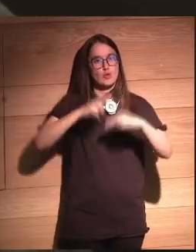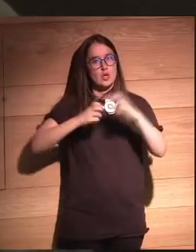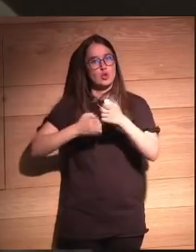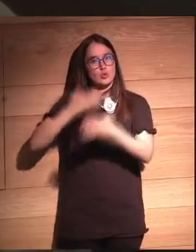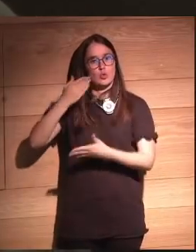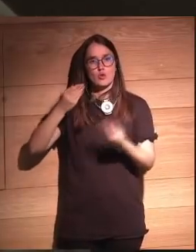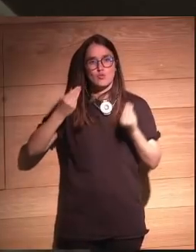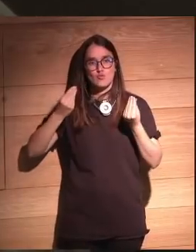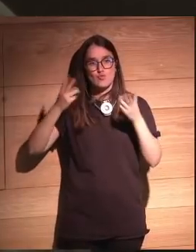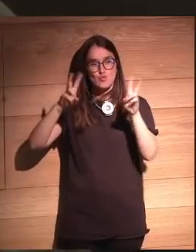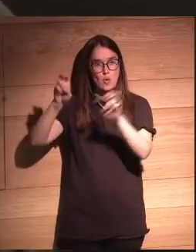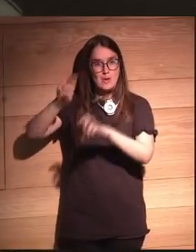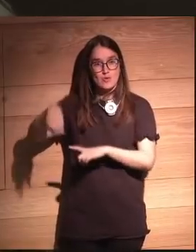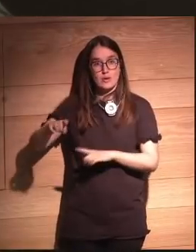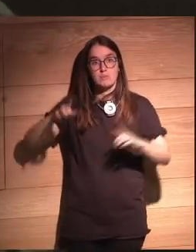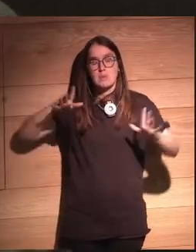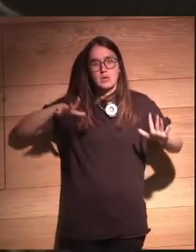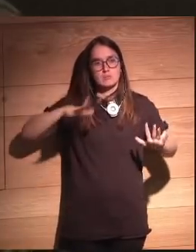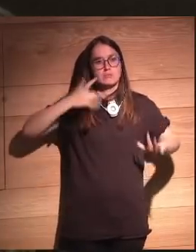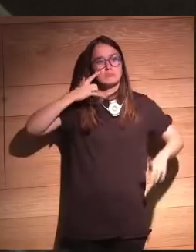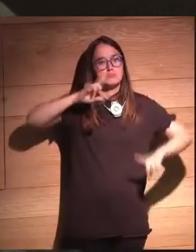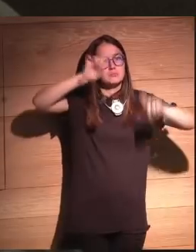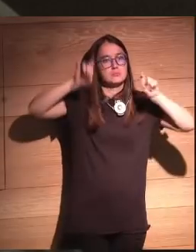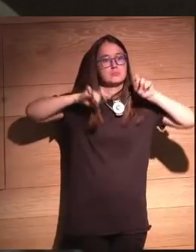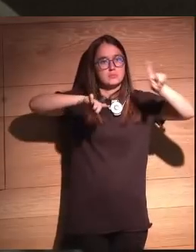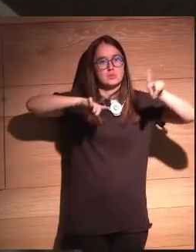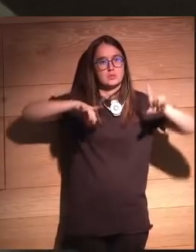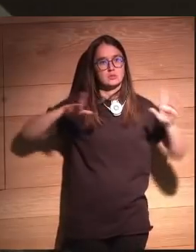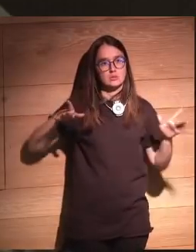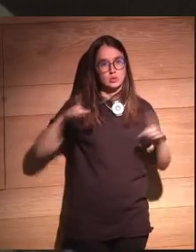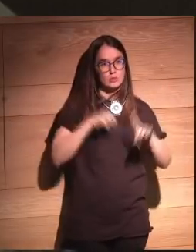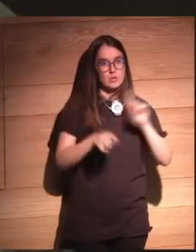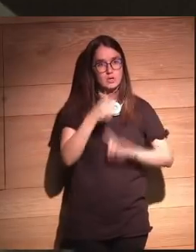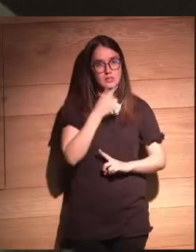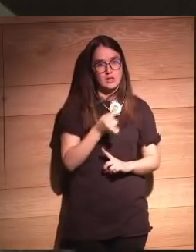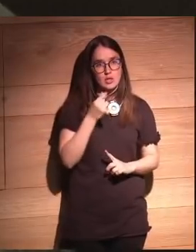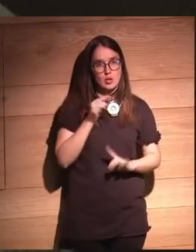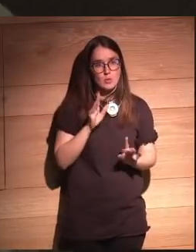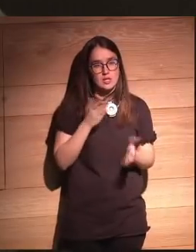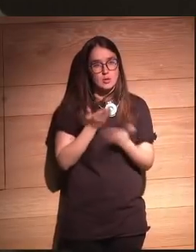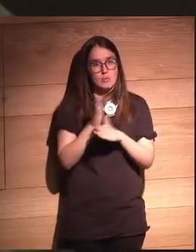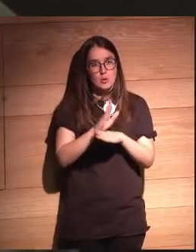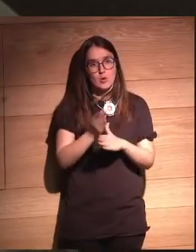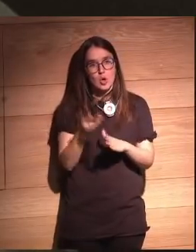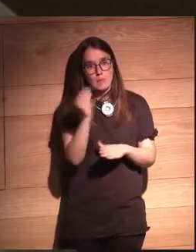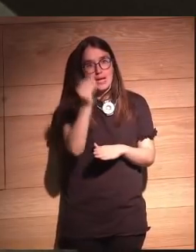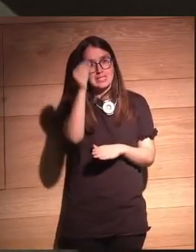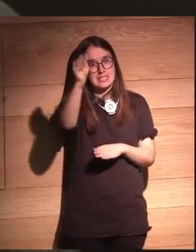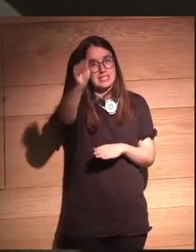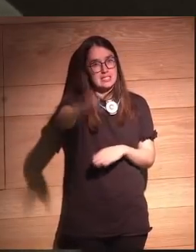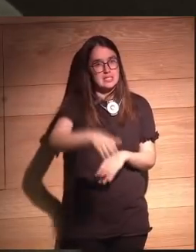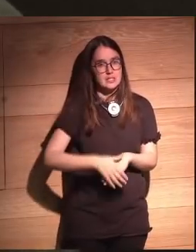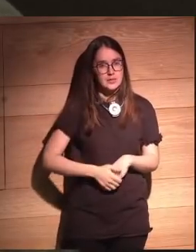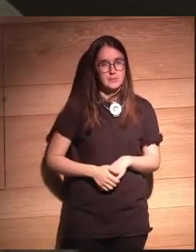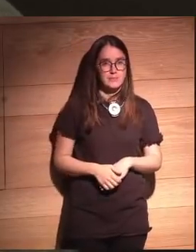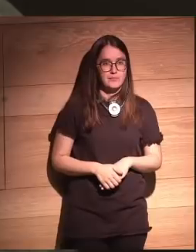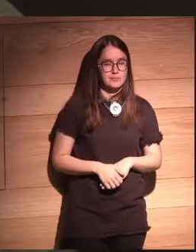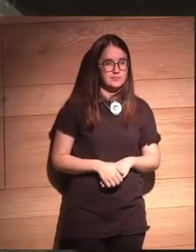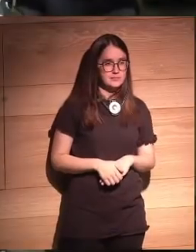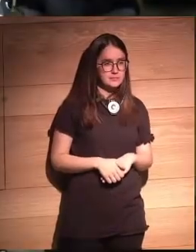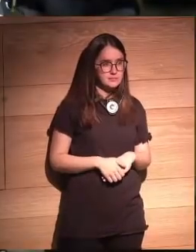rehabilitación masiva. Pero ahí lo dejo, porque como es un problema sencillo, pues planteo más variables.